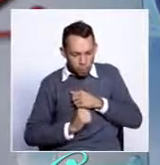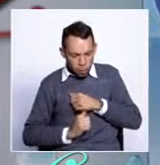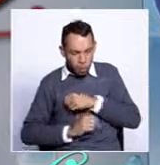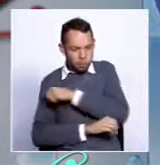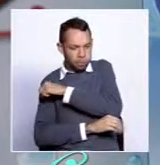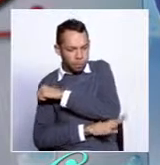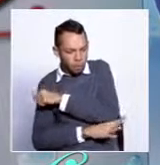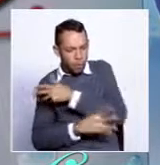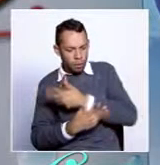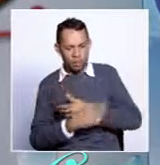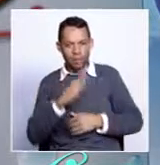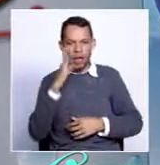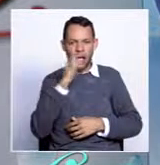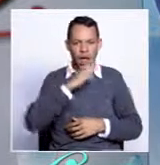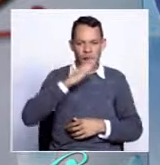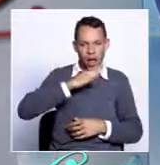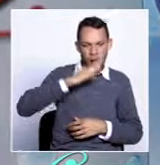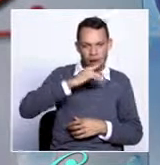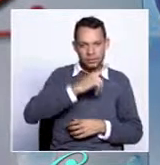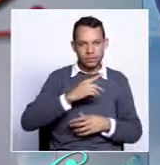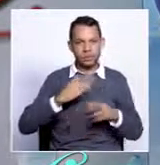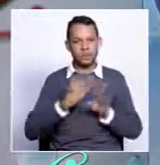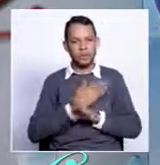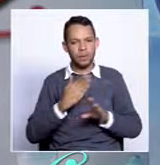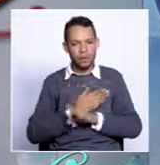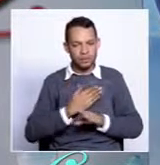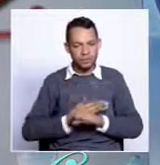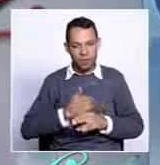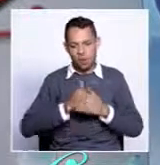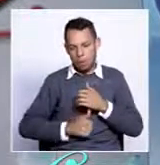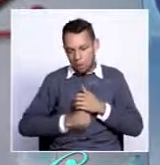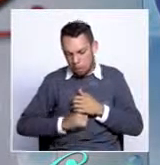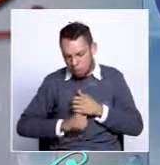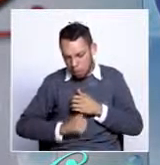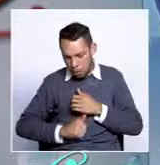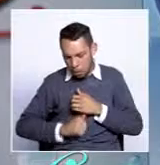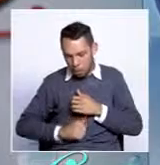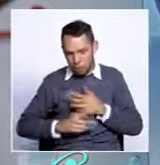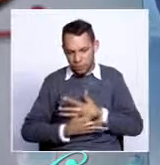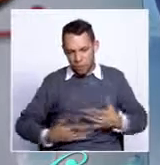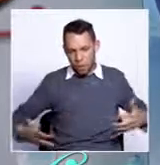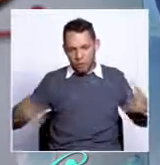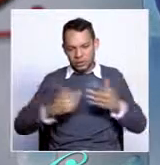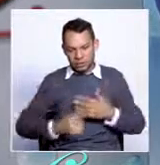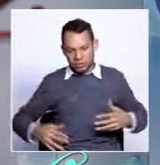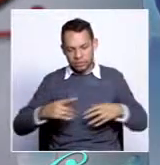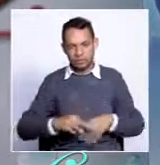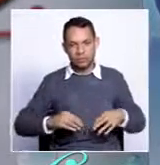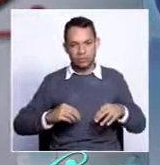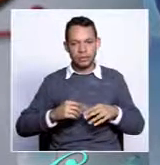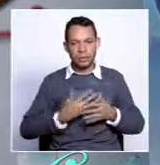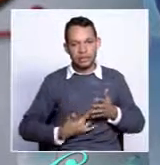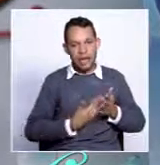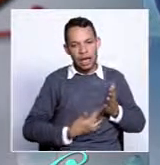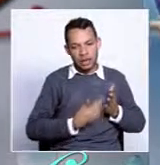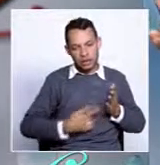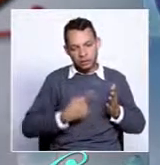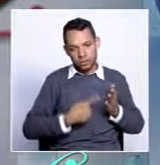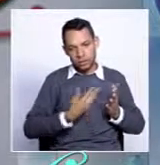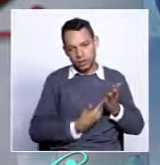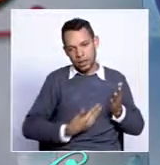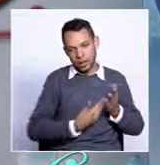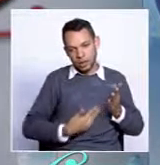mal aliento problemas de diarreas problemas de estreñimiento sangrados rectal es tanta